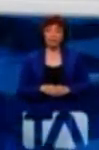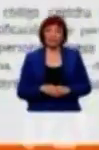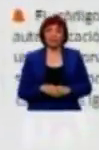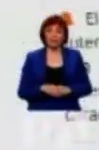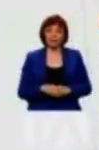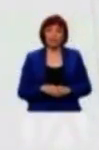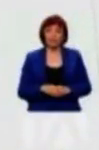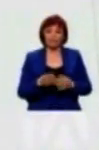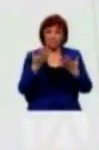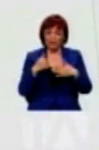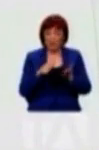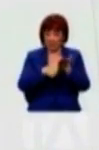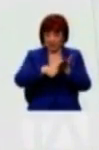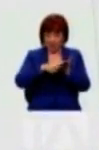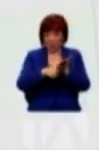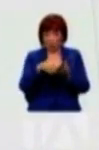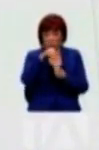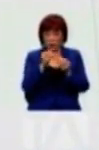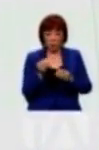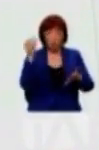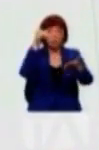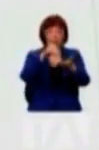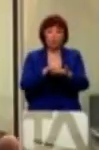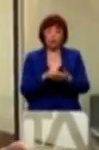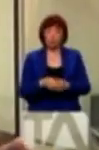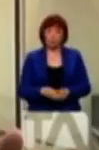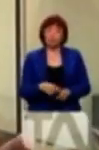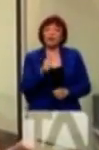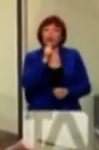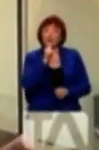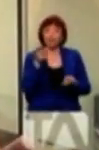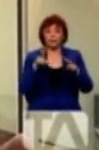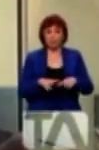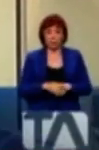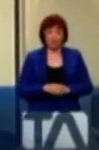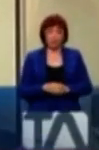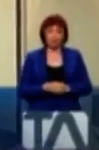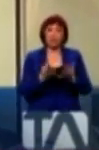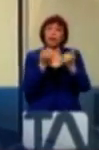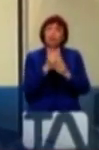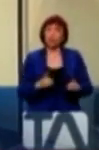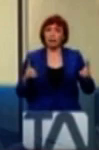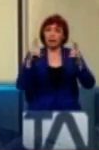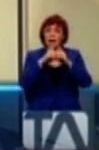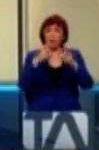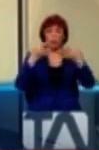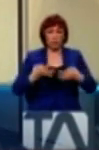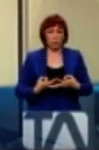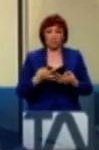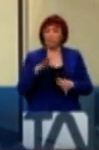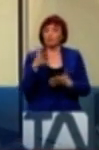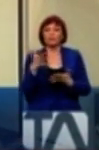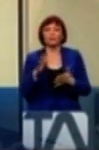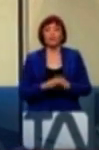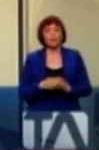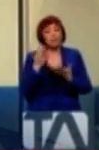www.serbachiller.es, introducir su cédula de identidad y la clave correspondiente. Los datos todavía no son oficiales, porque existe